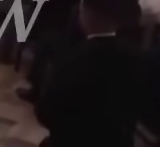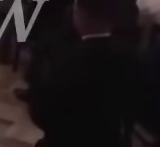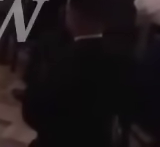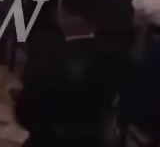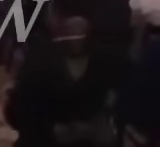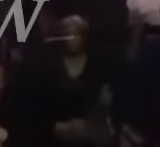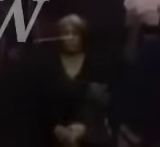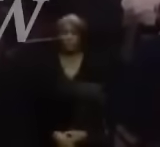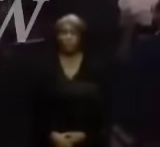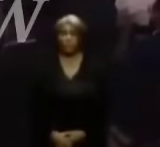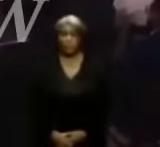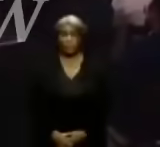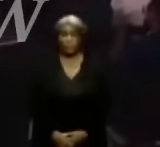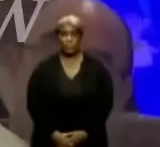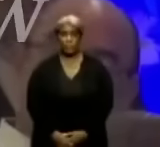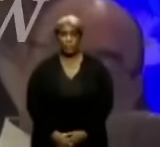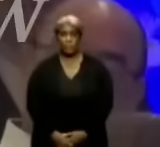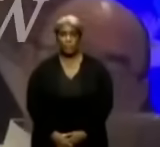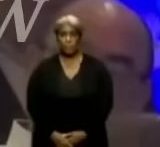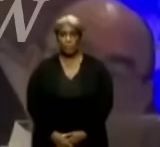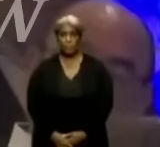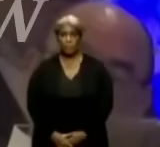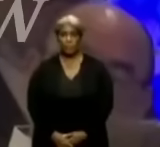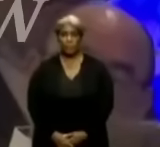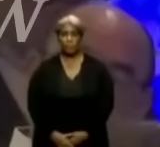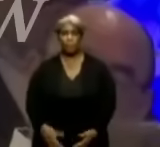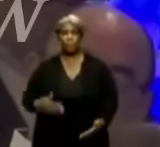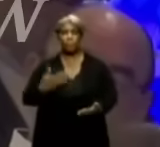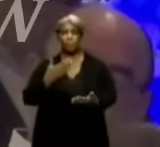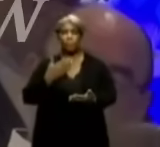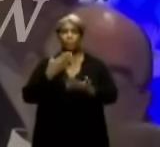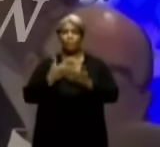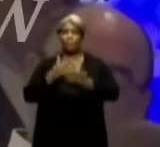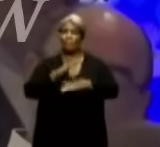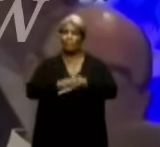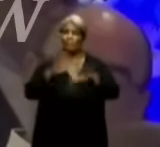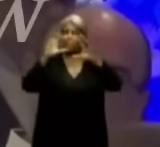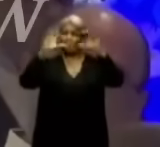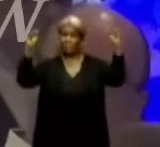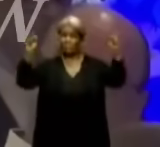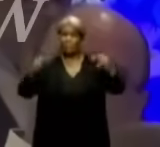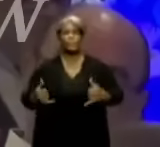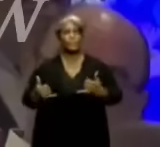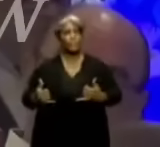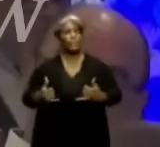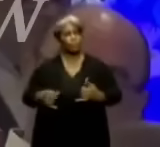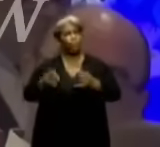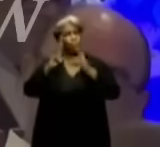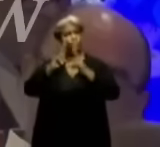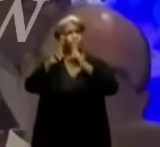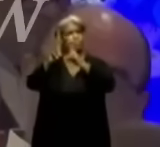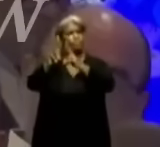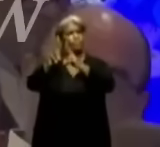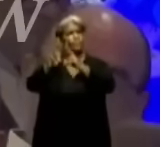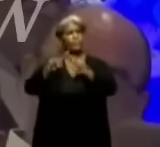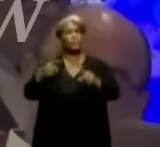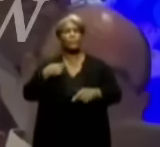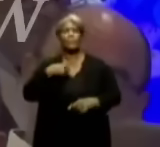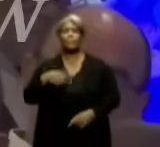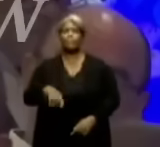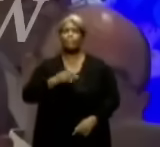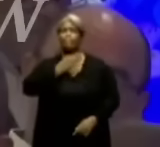Buenas tardes, presidente. Buenas. Yo, en este momento, con mi mayor respeto, tengo una